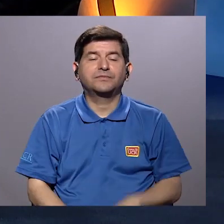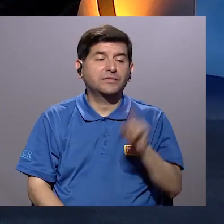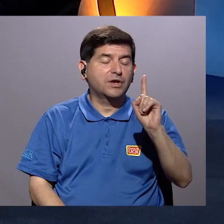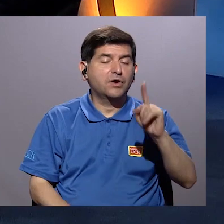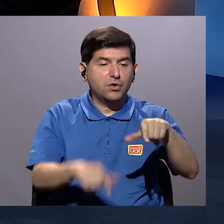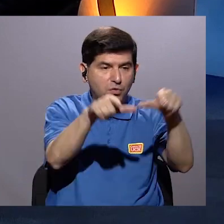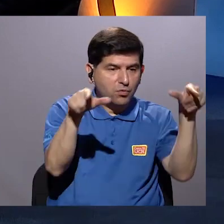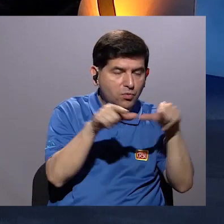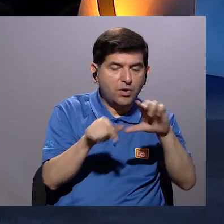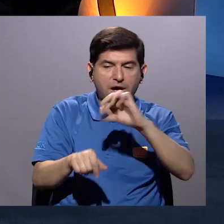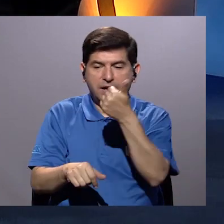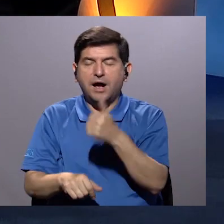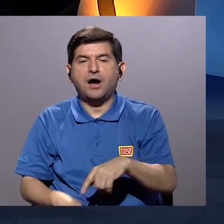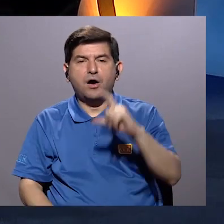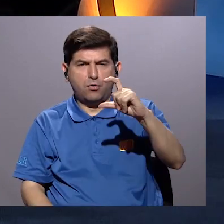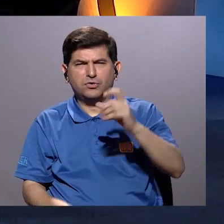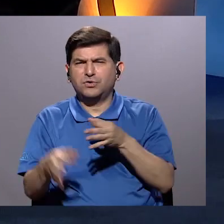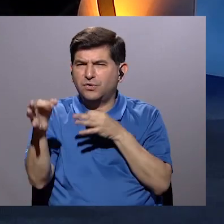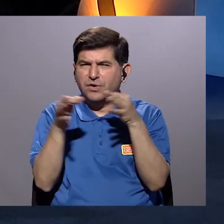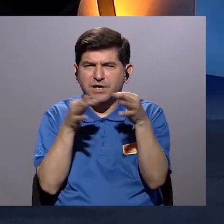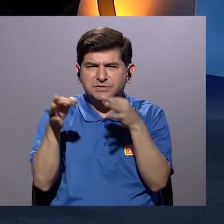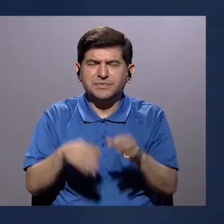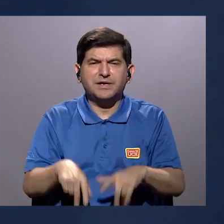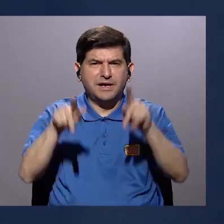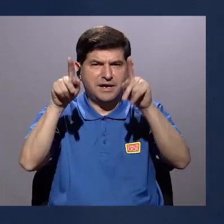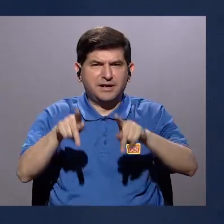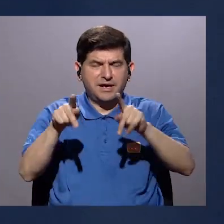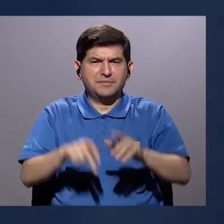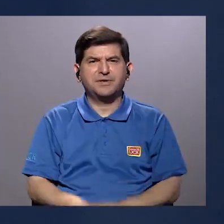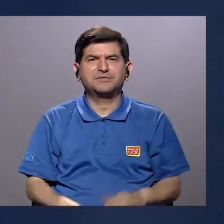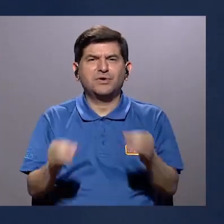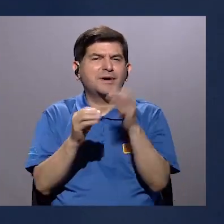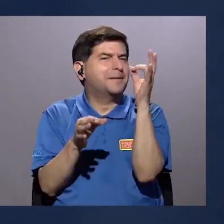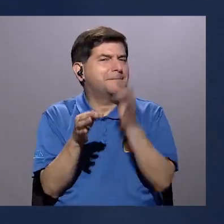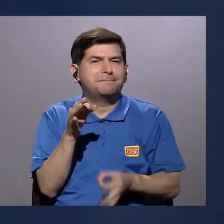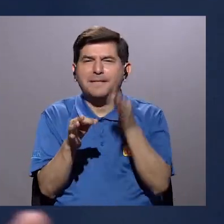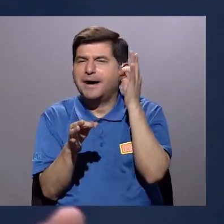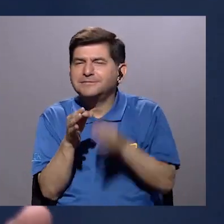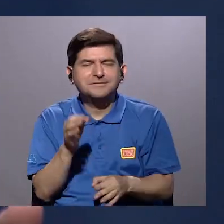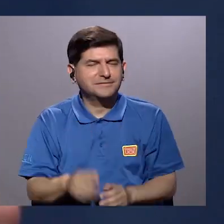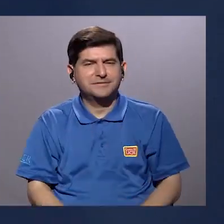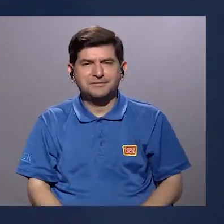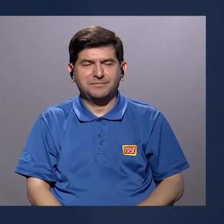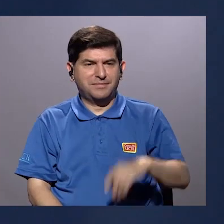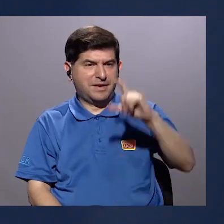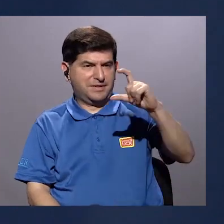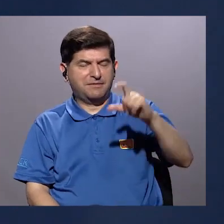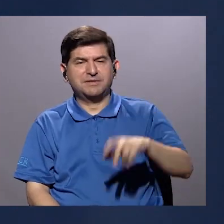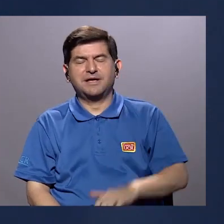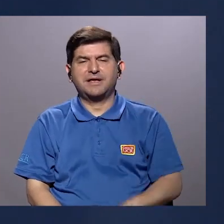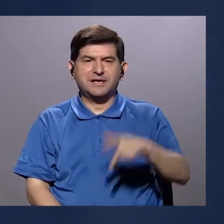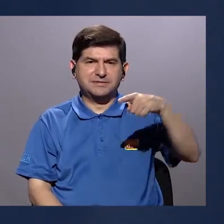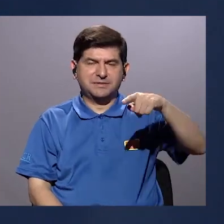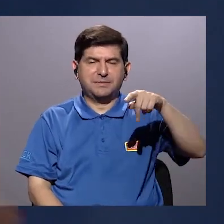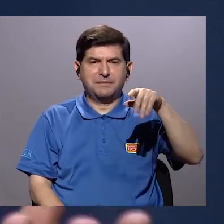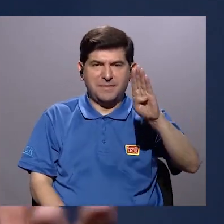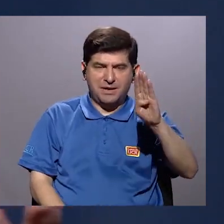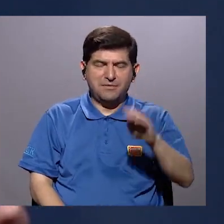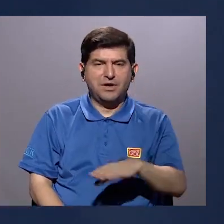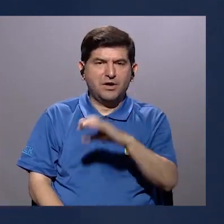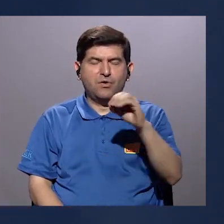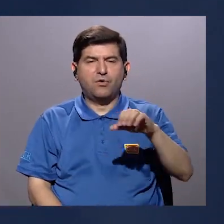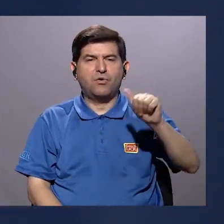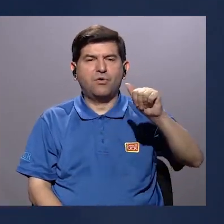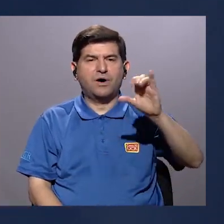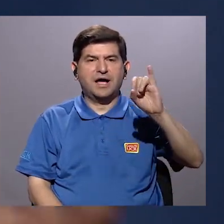a otro en la batería. Tal vez expliquemos a los televidentes en forma simple, digamos, de las baterías, plomo, ácido, ¿verdad? ¿Qué es el